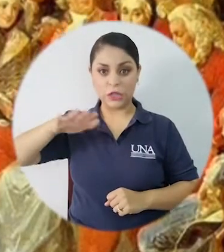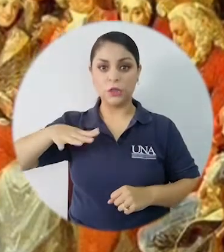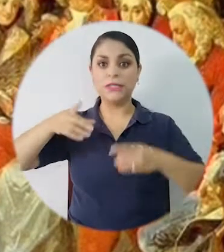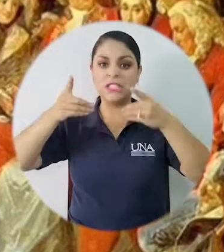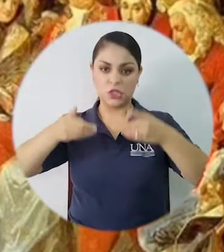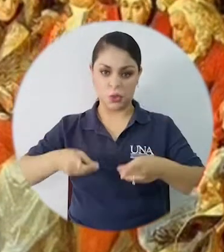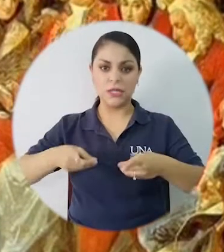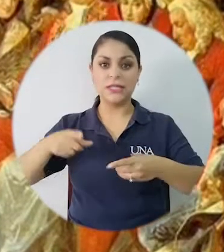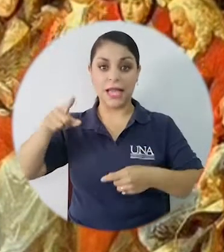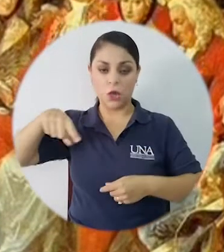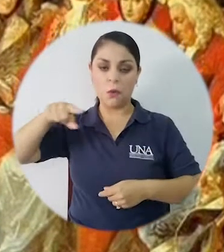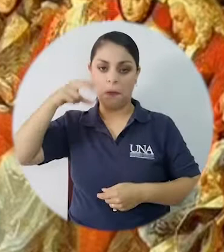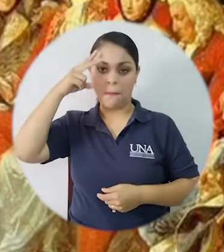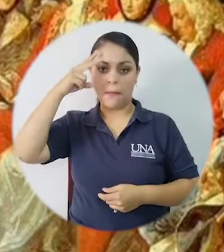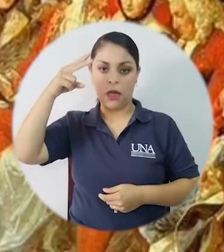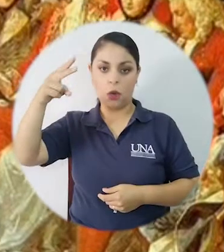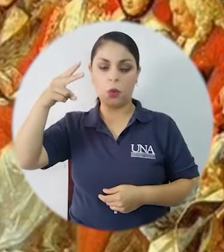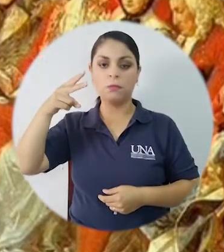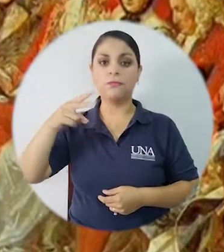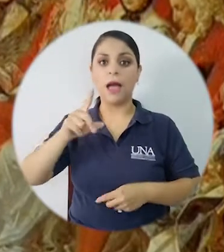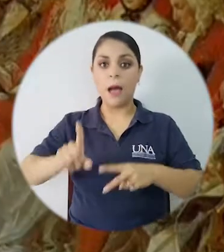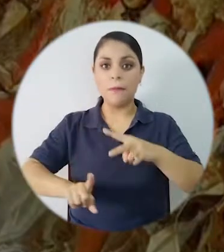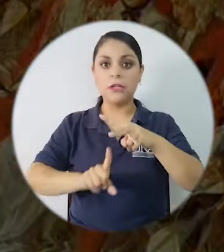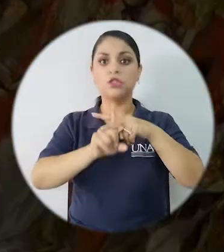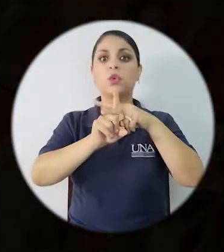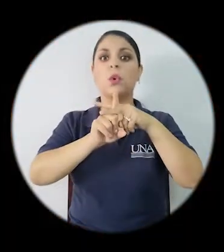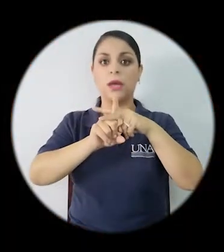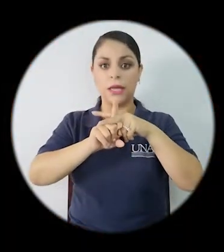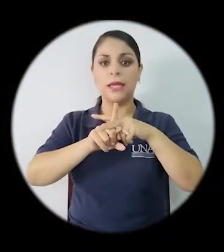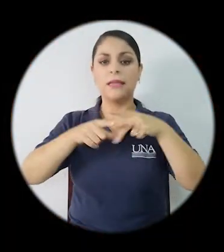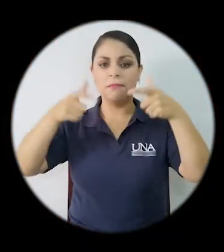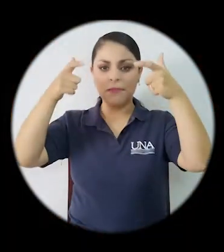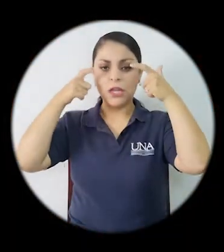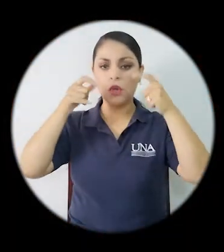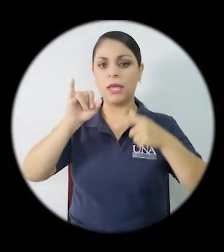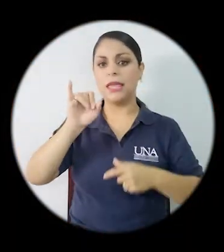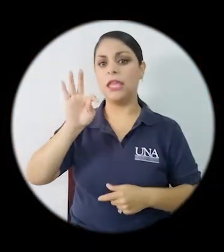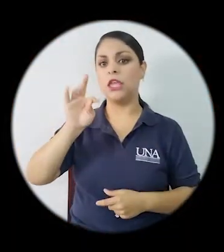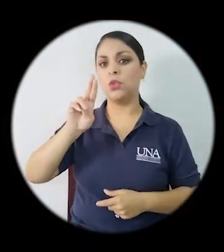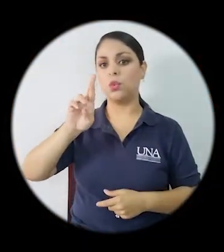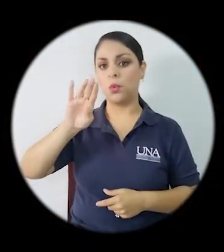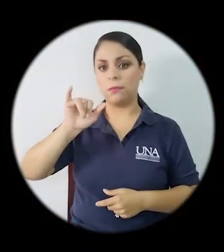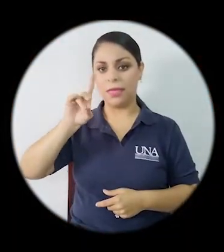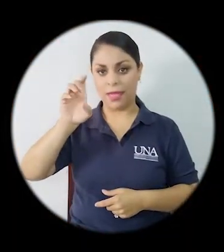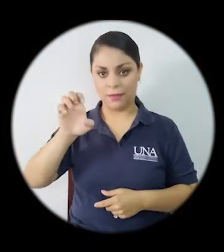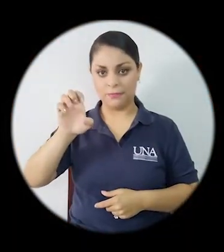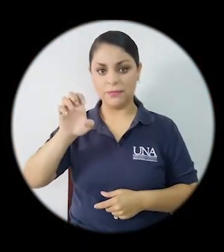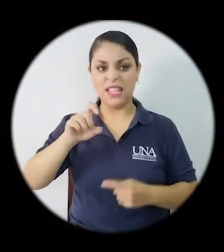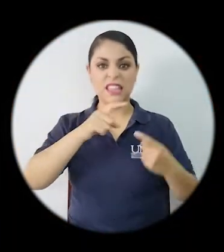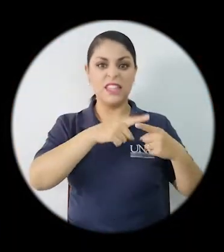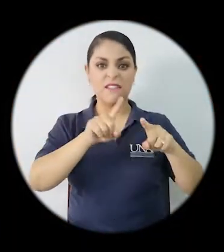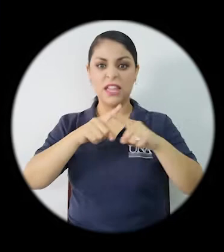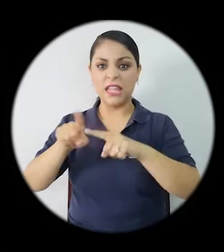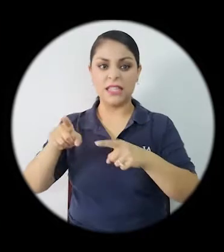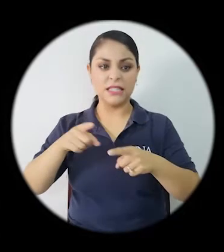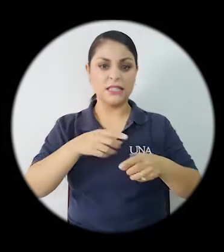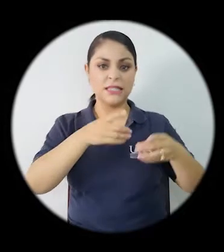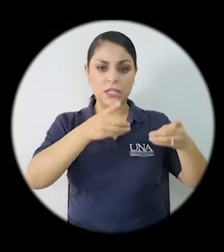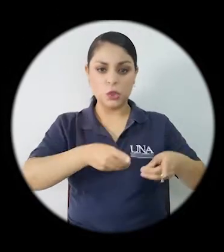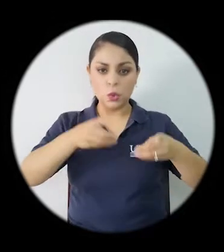que toma lo que nosotros hoy conocemos como México, la aparición del imperio de Iturbide, la decisión que toman los